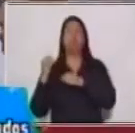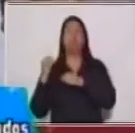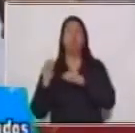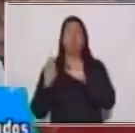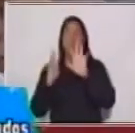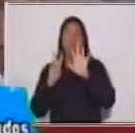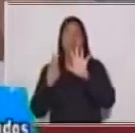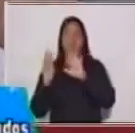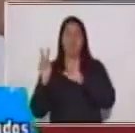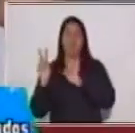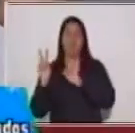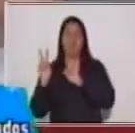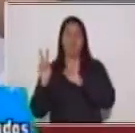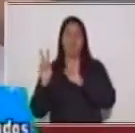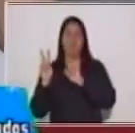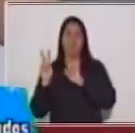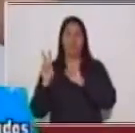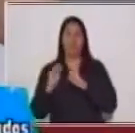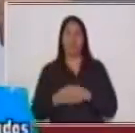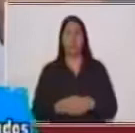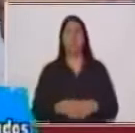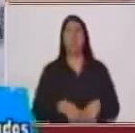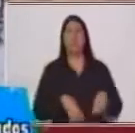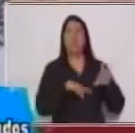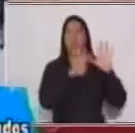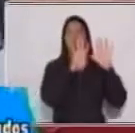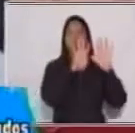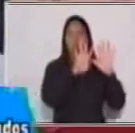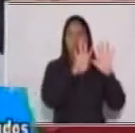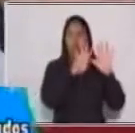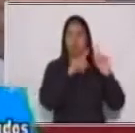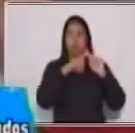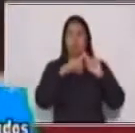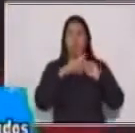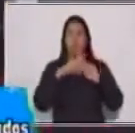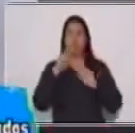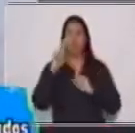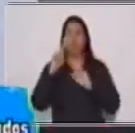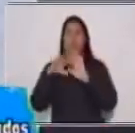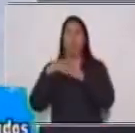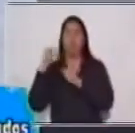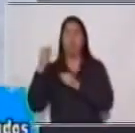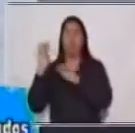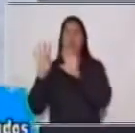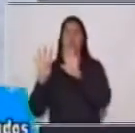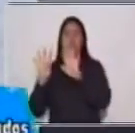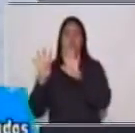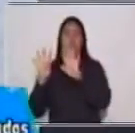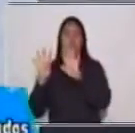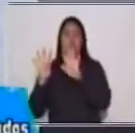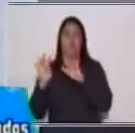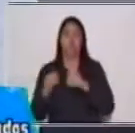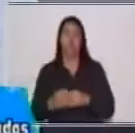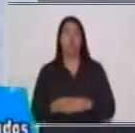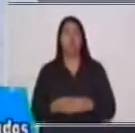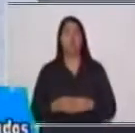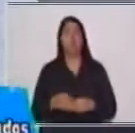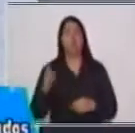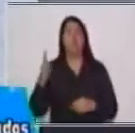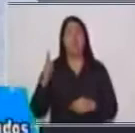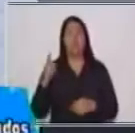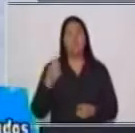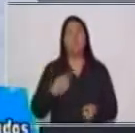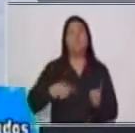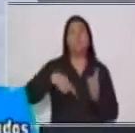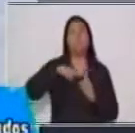72, llevo 7. 9 por 1, 9, y más 7 que